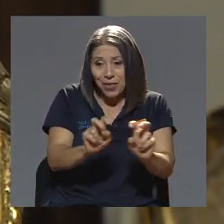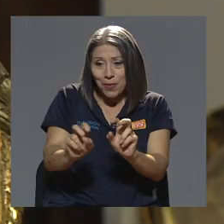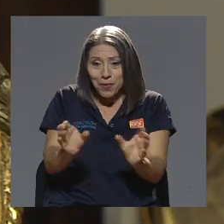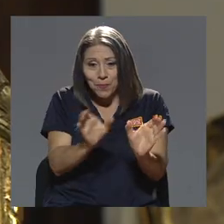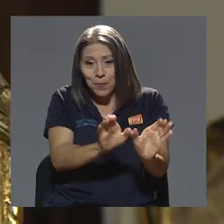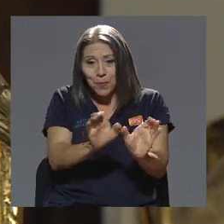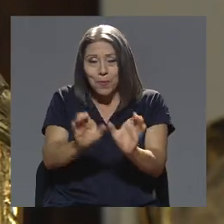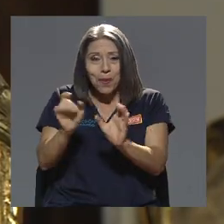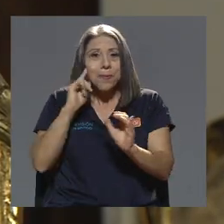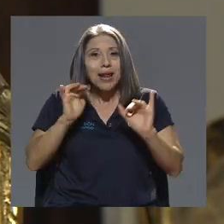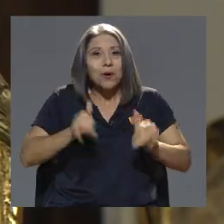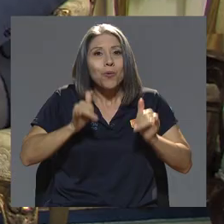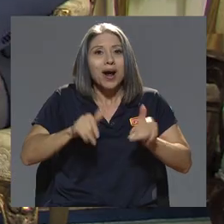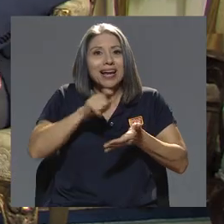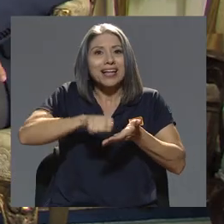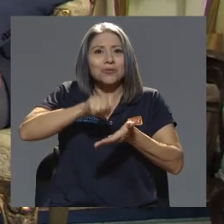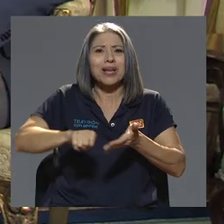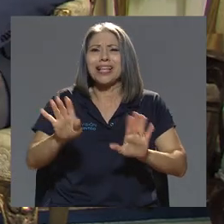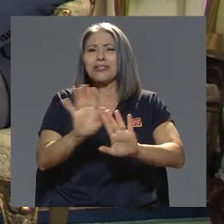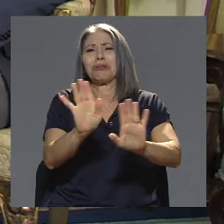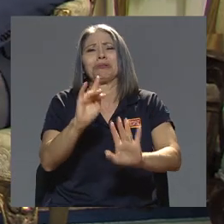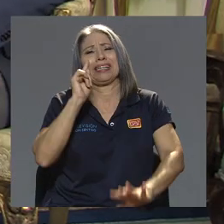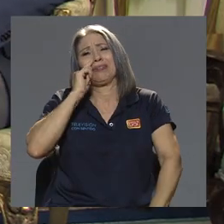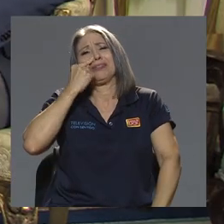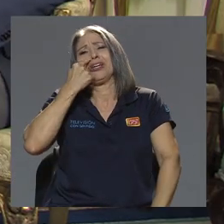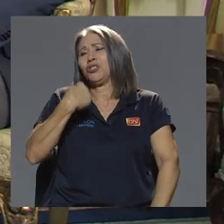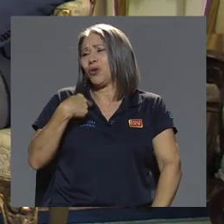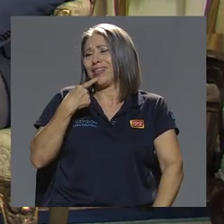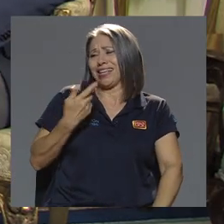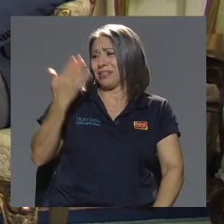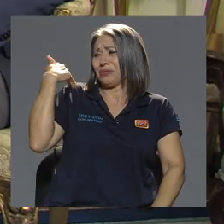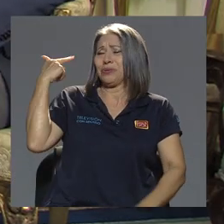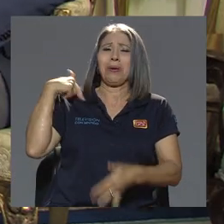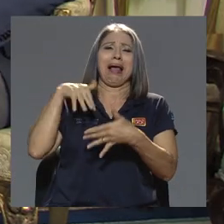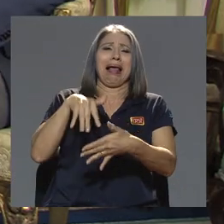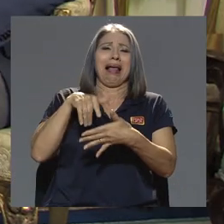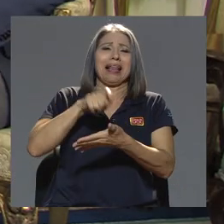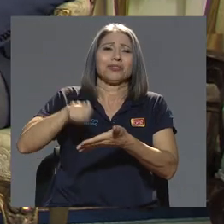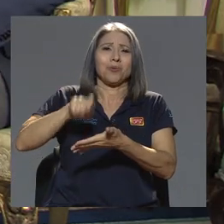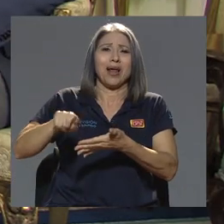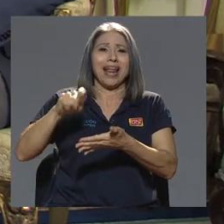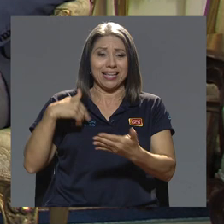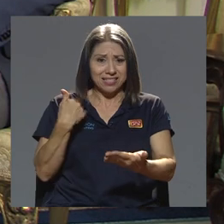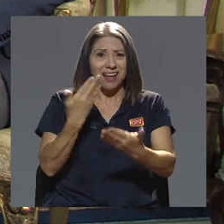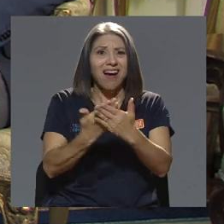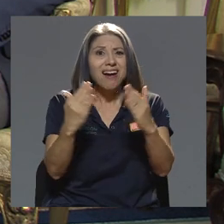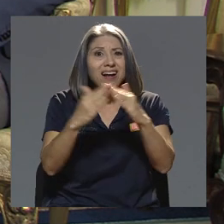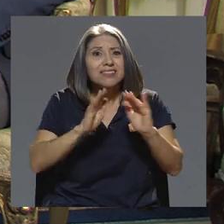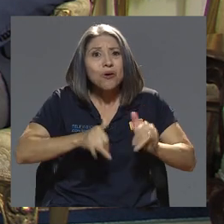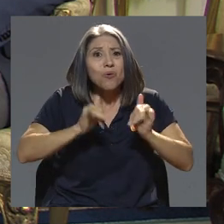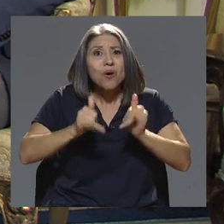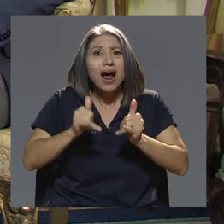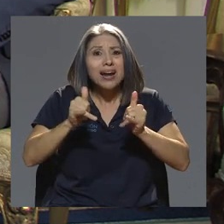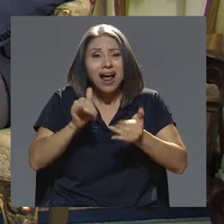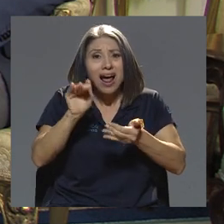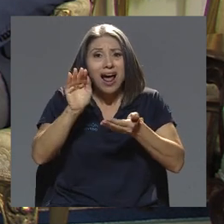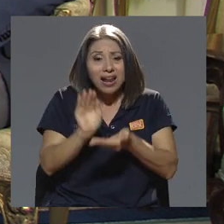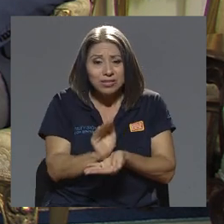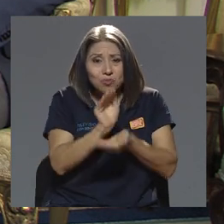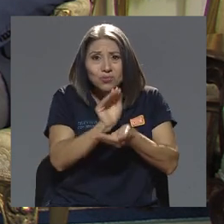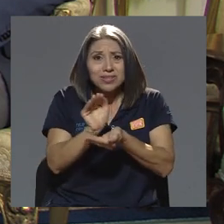tremendamente aburrido. Yo decía, vengo hasta aquí de la escuela, para jugar a la escuelita no. Entonces a mí me gustaba jugar con